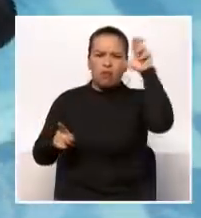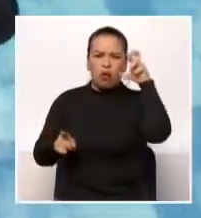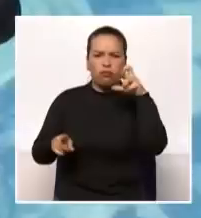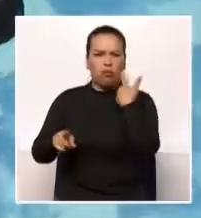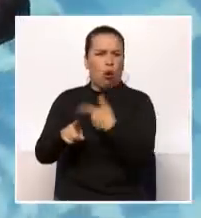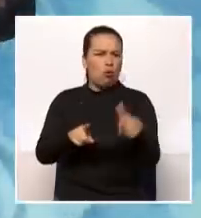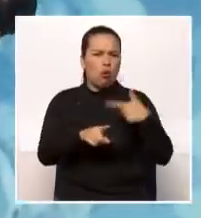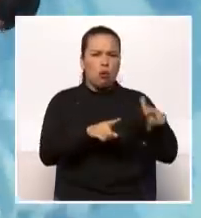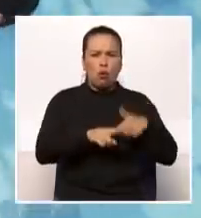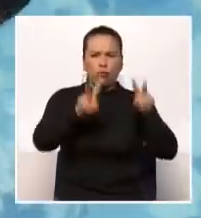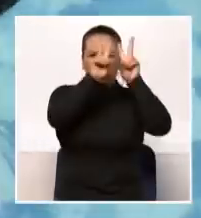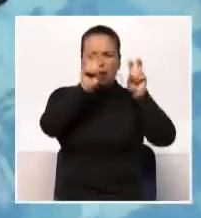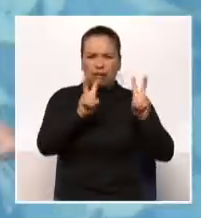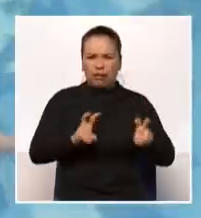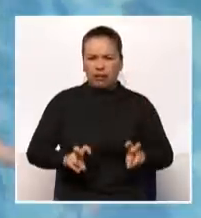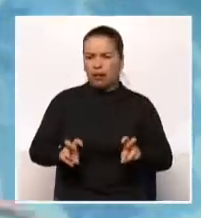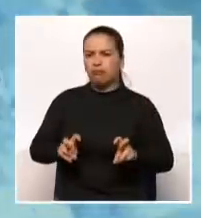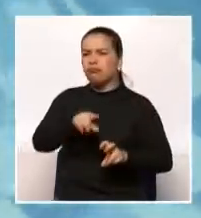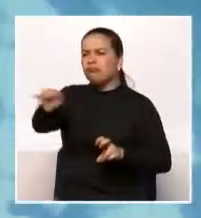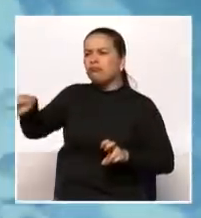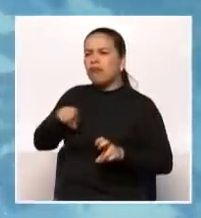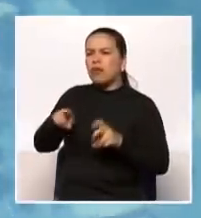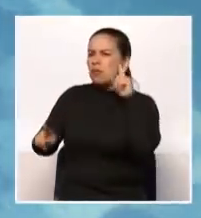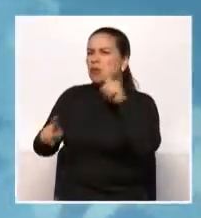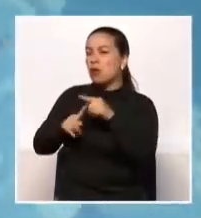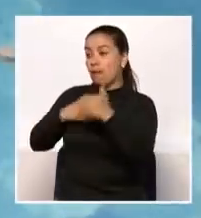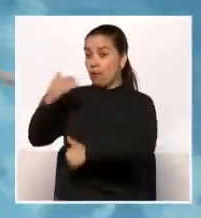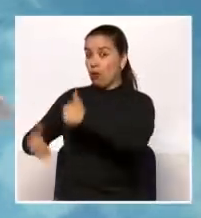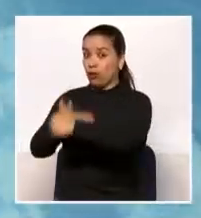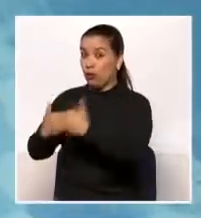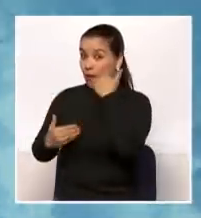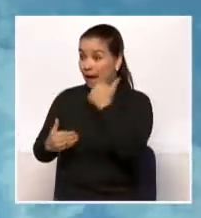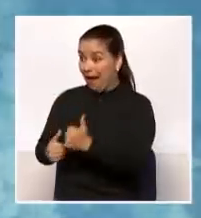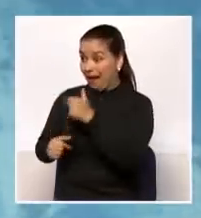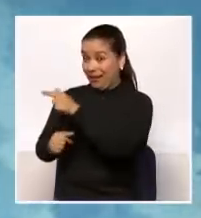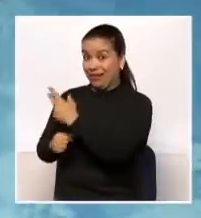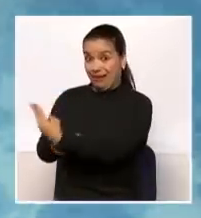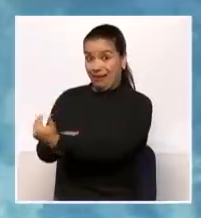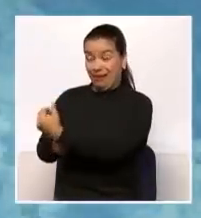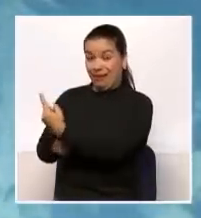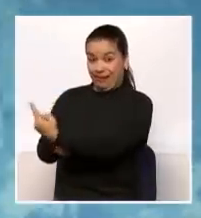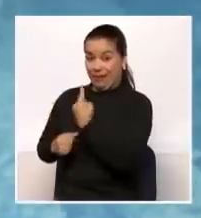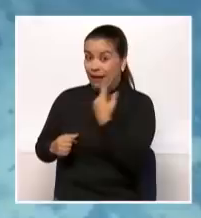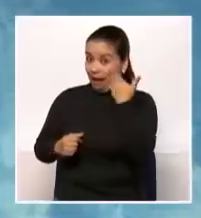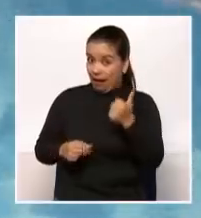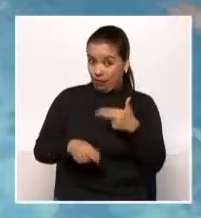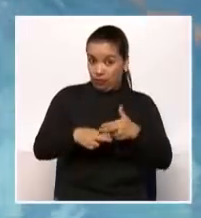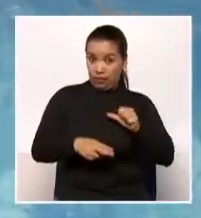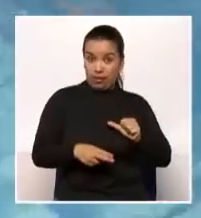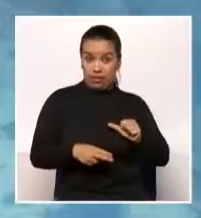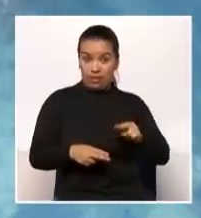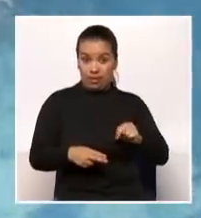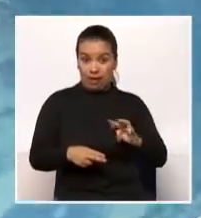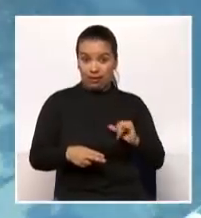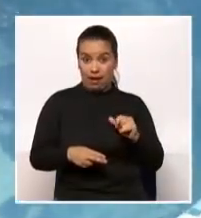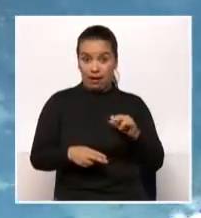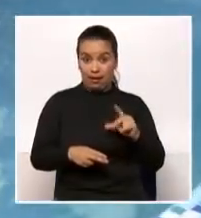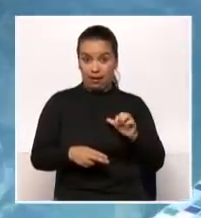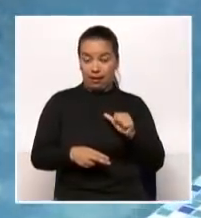proceso, como lo decía en este momento la paciente Natalia, un proceso de limpieza, un proceso